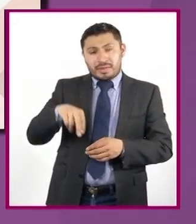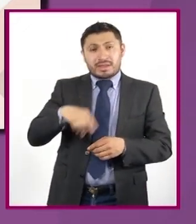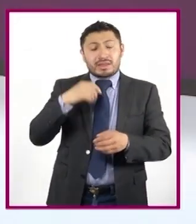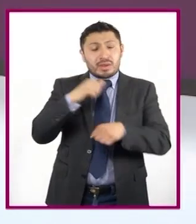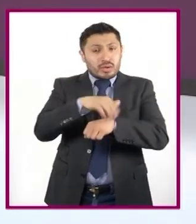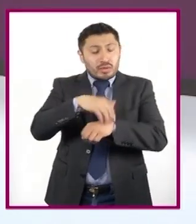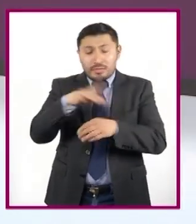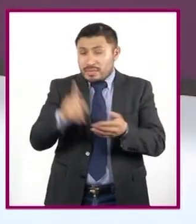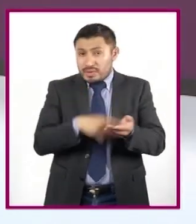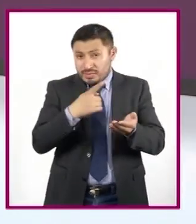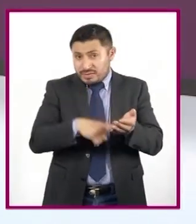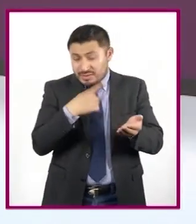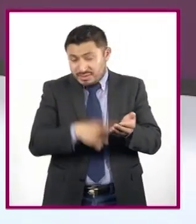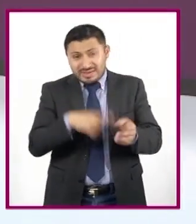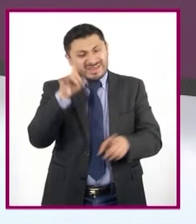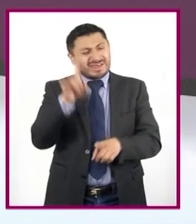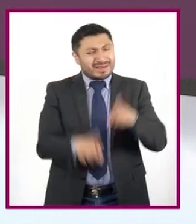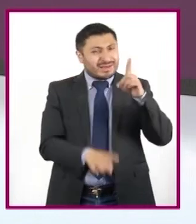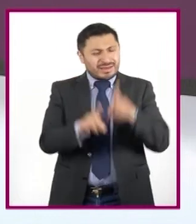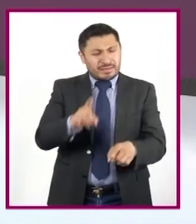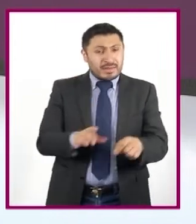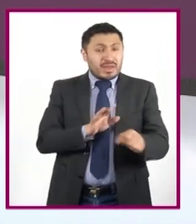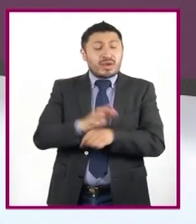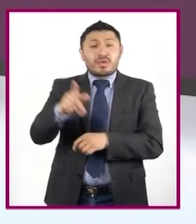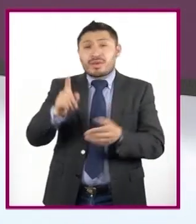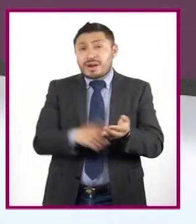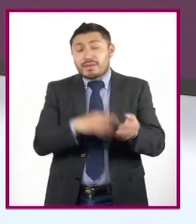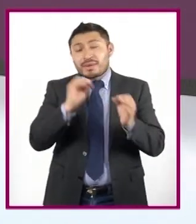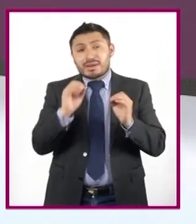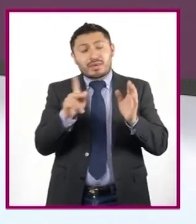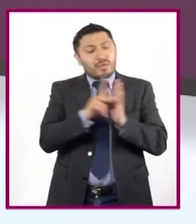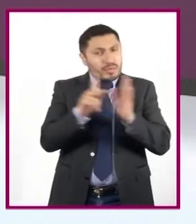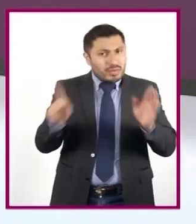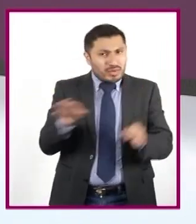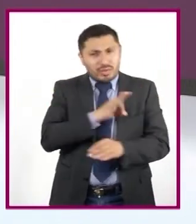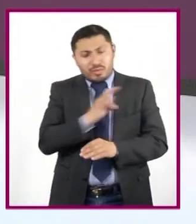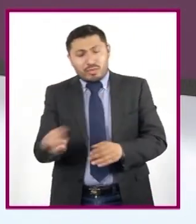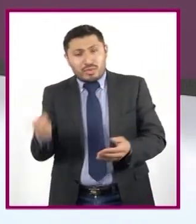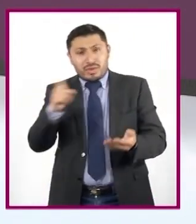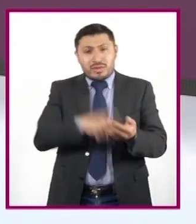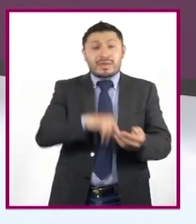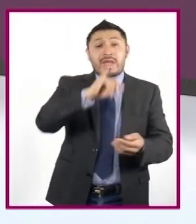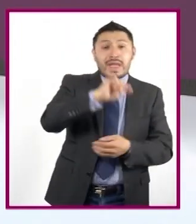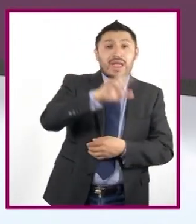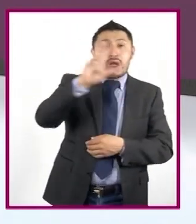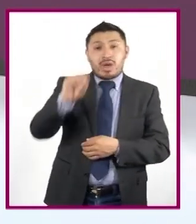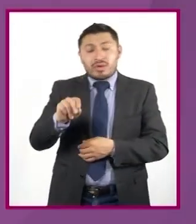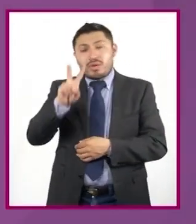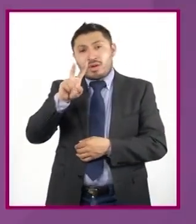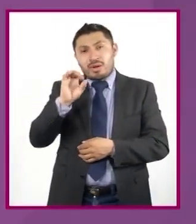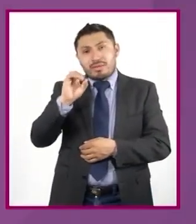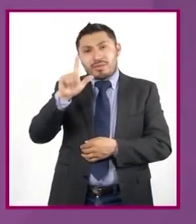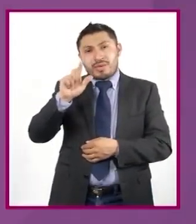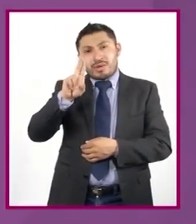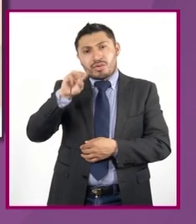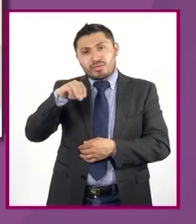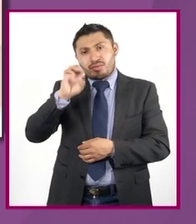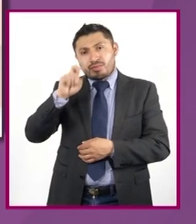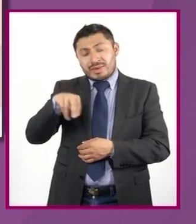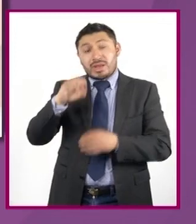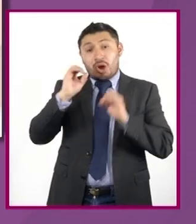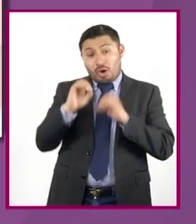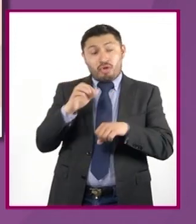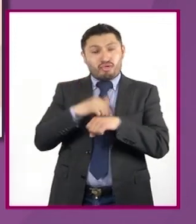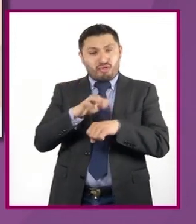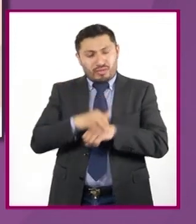revista. Dependiendo de la revista o periódico, puede incluir o no el volumen o número. Y en el caso de